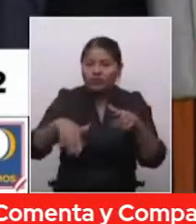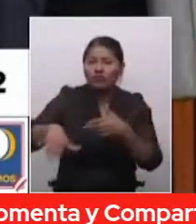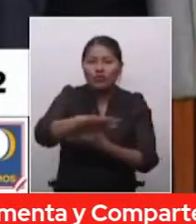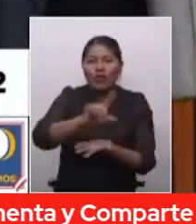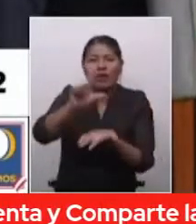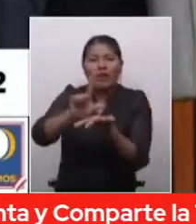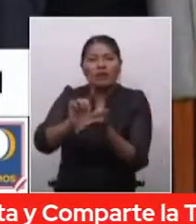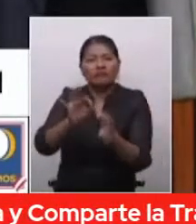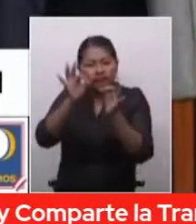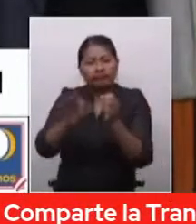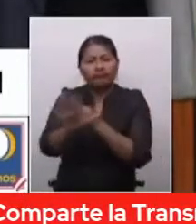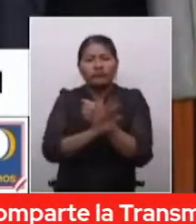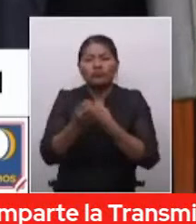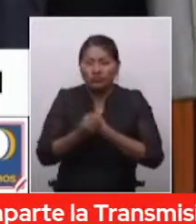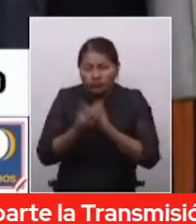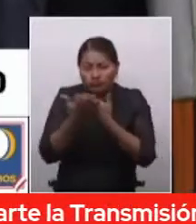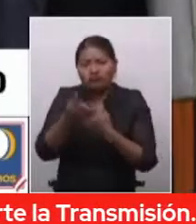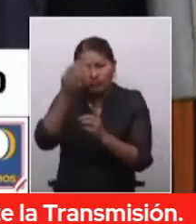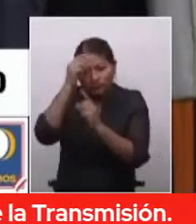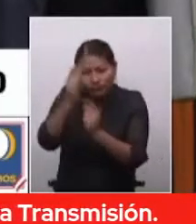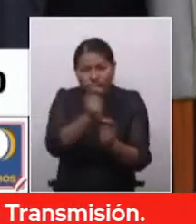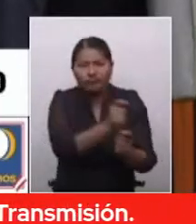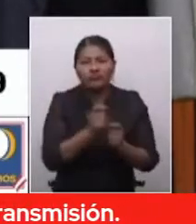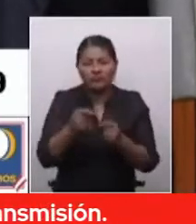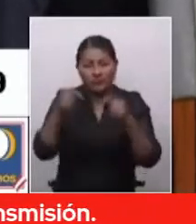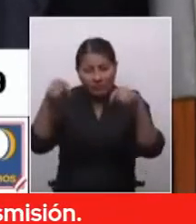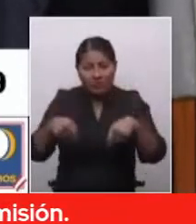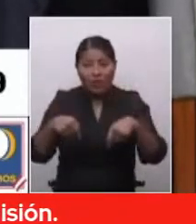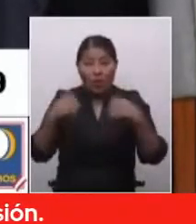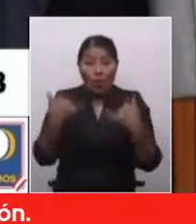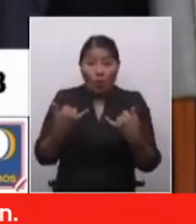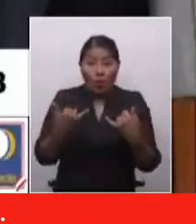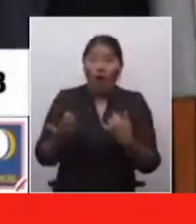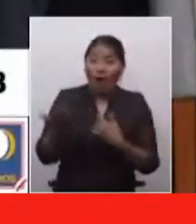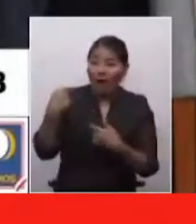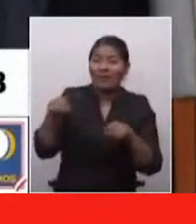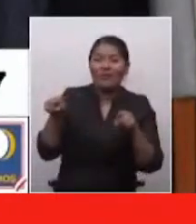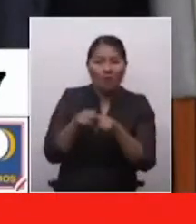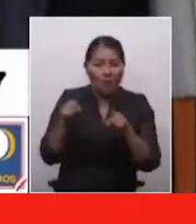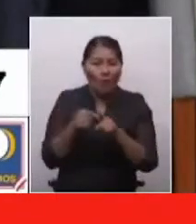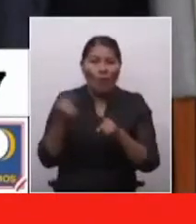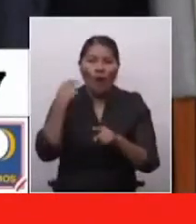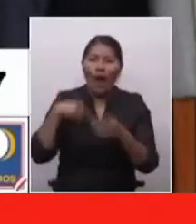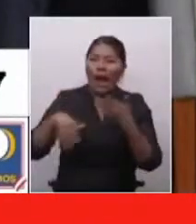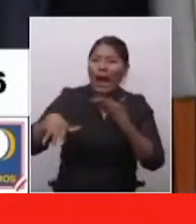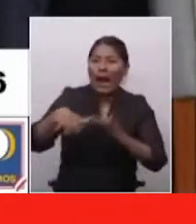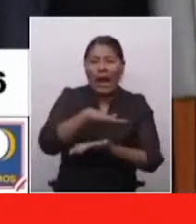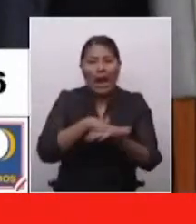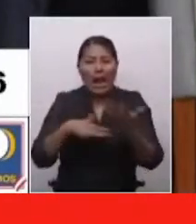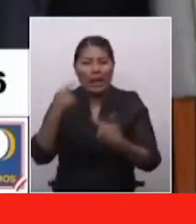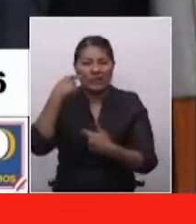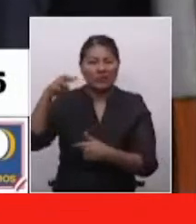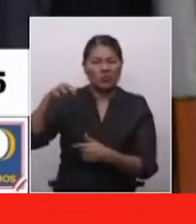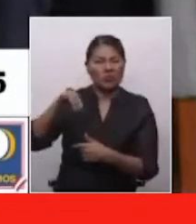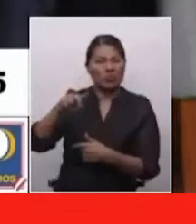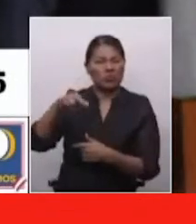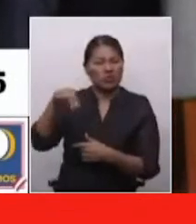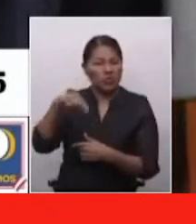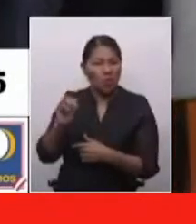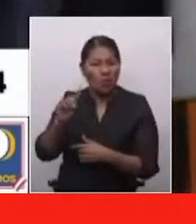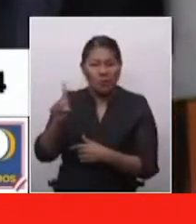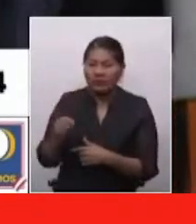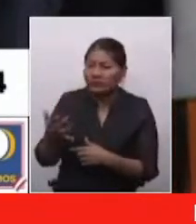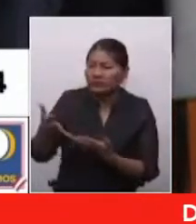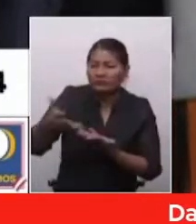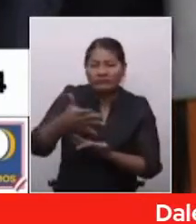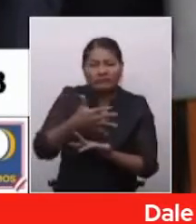porque ustedes se lo merecen. El día de hoy aquí ha habido un intento de crear un nuevo Muñoz. El día de hoy